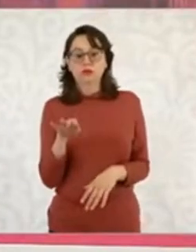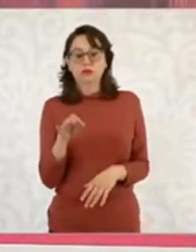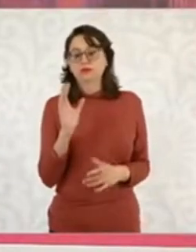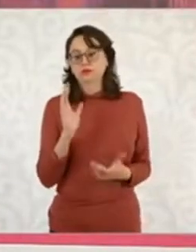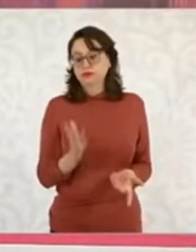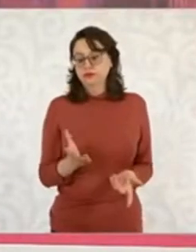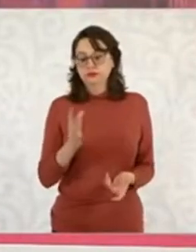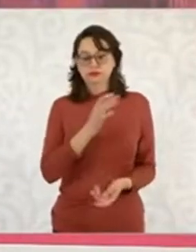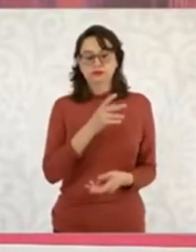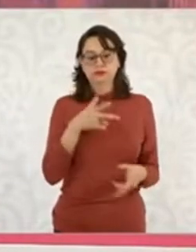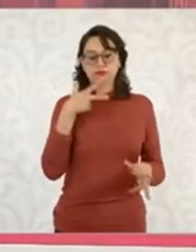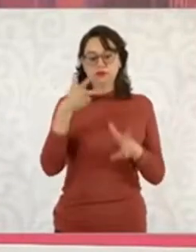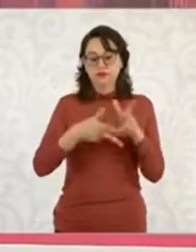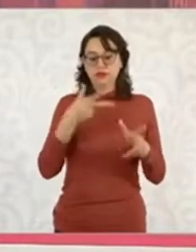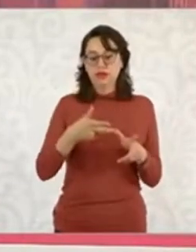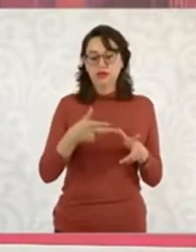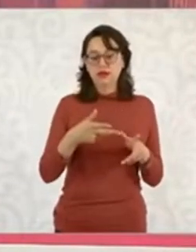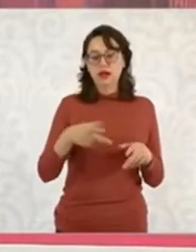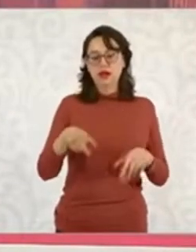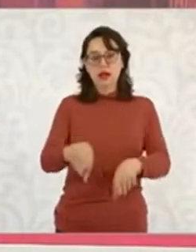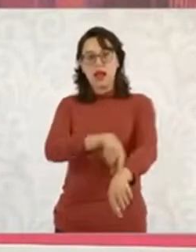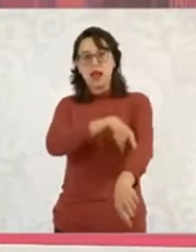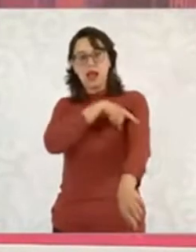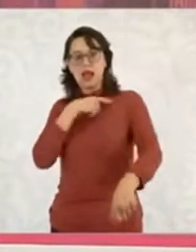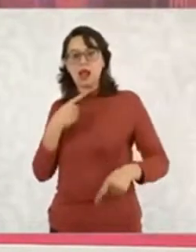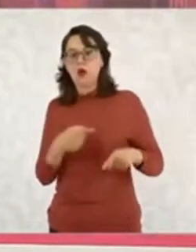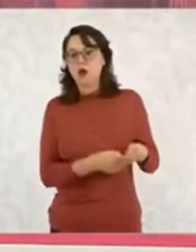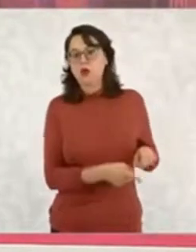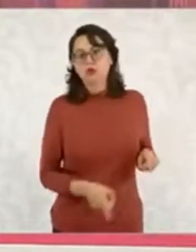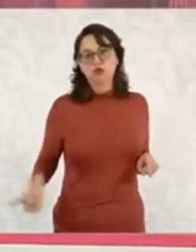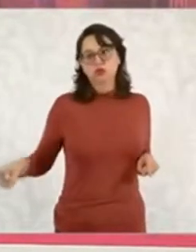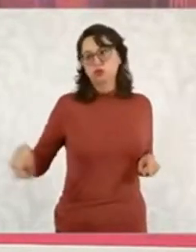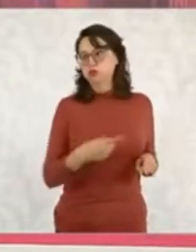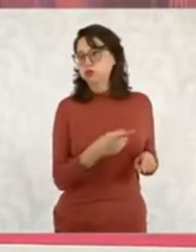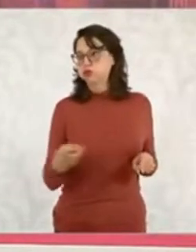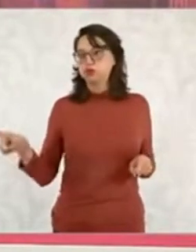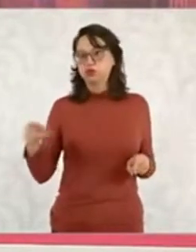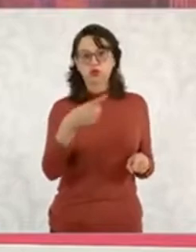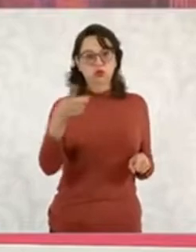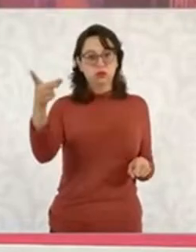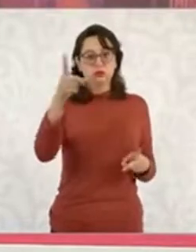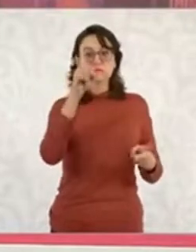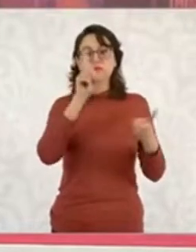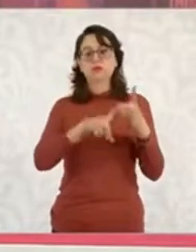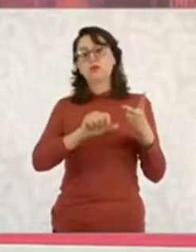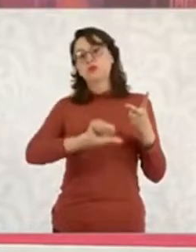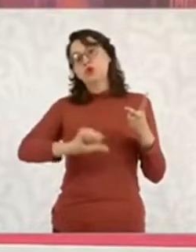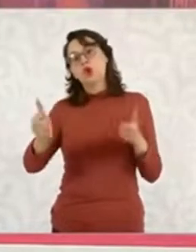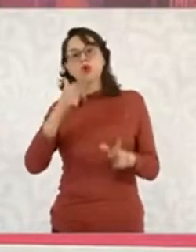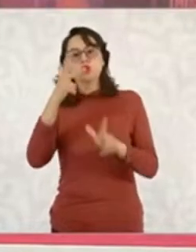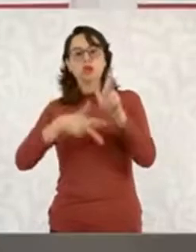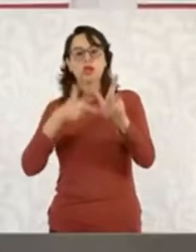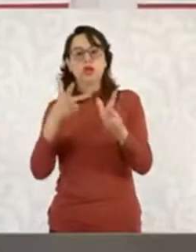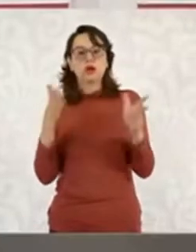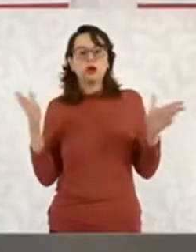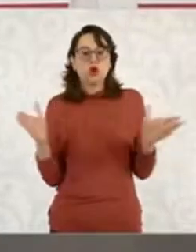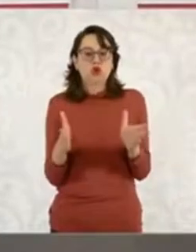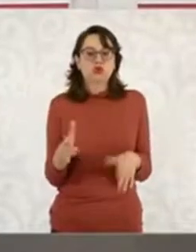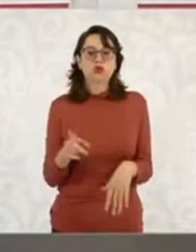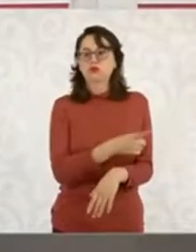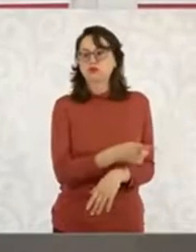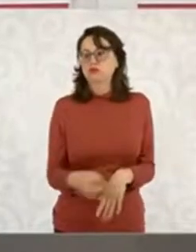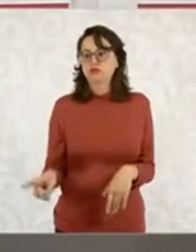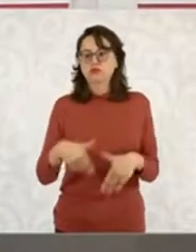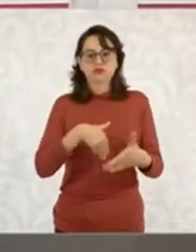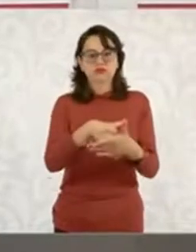más corto de Ramos Arizpe a Derramadero en la mañana para estar moviendo a las personas y para ofrecer un servicio de un poquito más